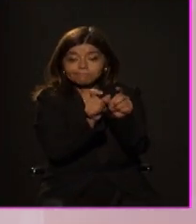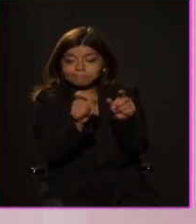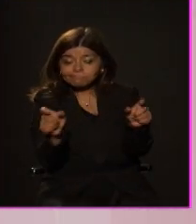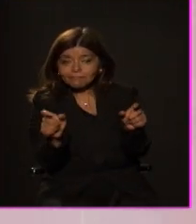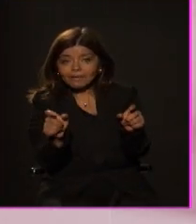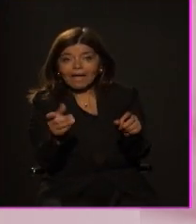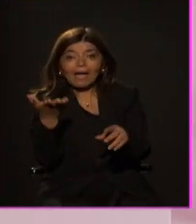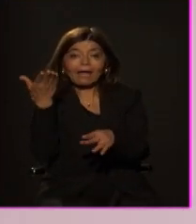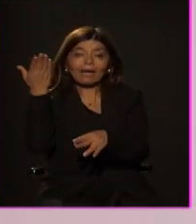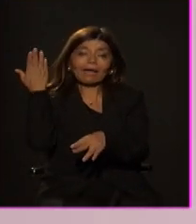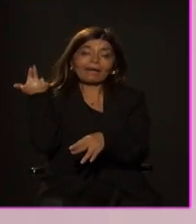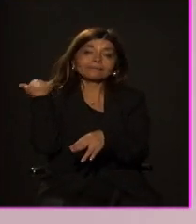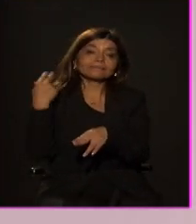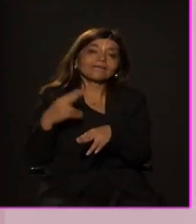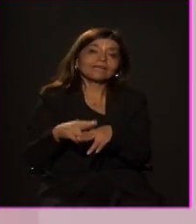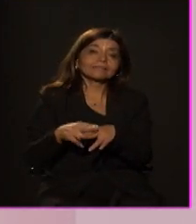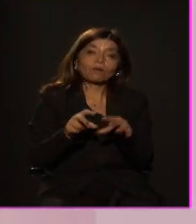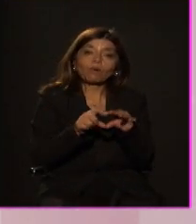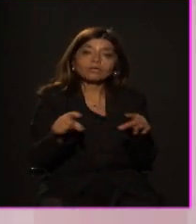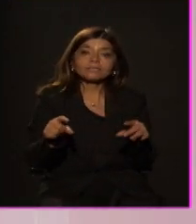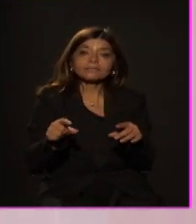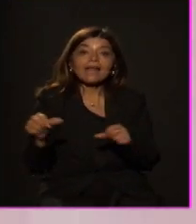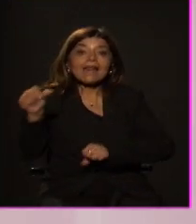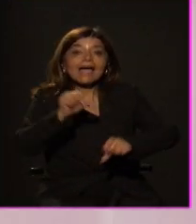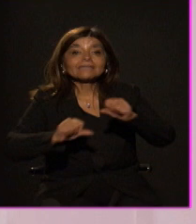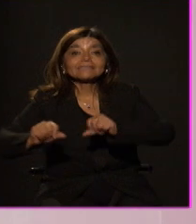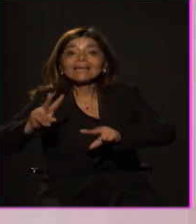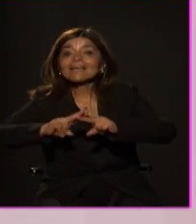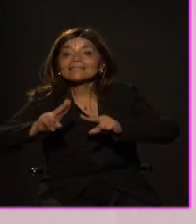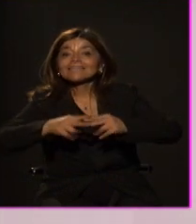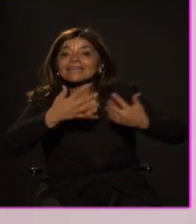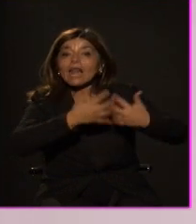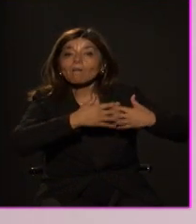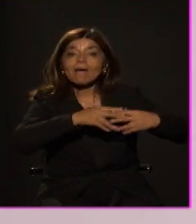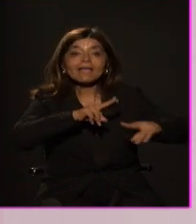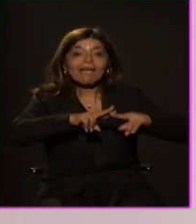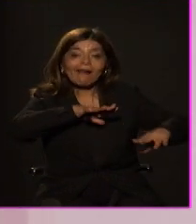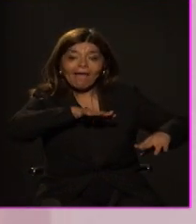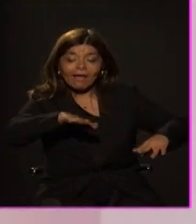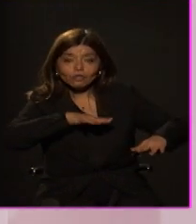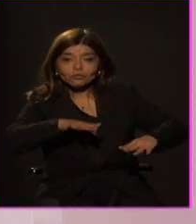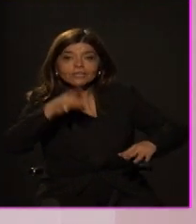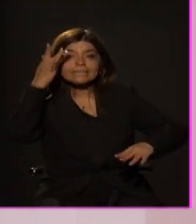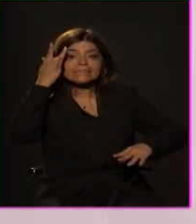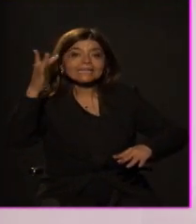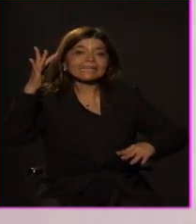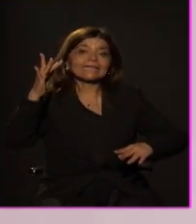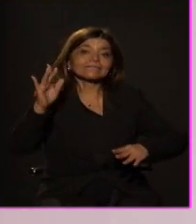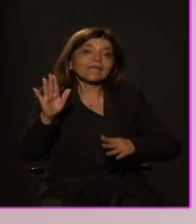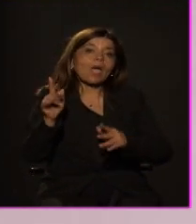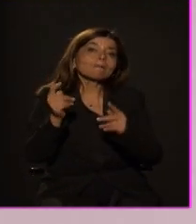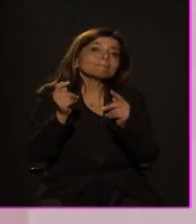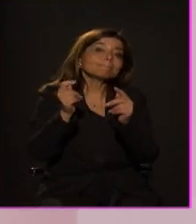se inventó el término, es la ciencia de hacer que las máquinas hagan cosas que requerirían inteligencia si lo hubiese hecho un